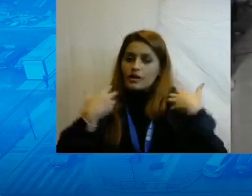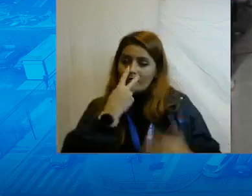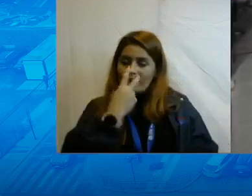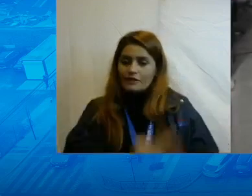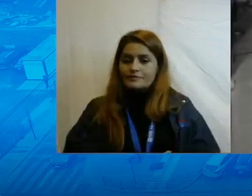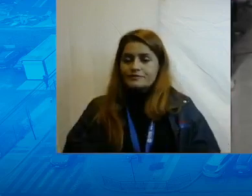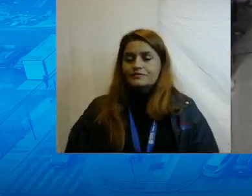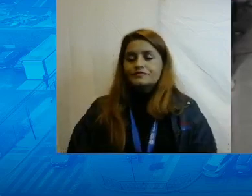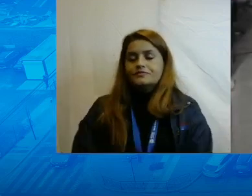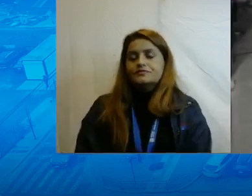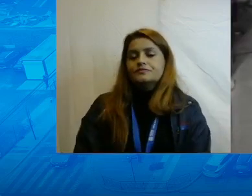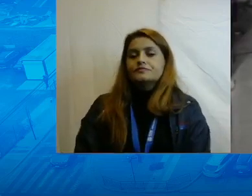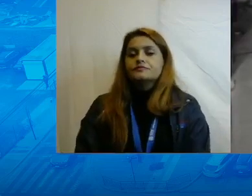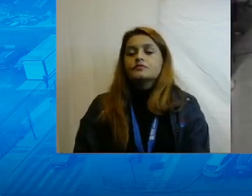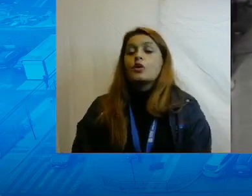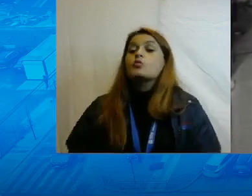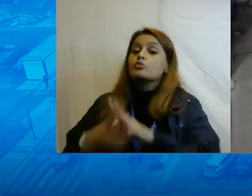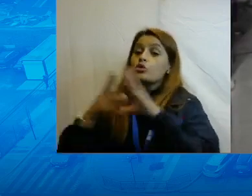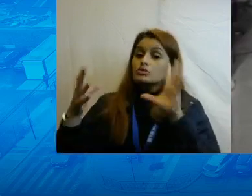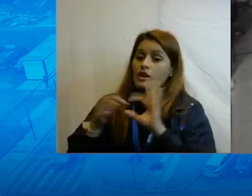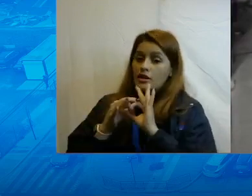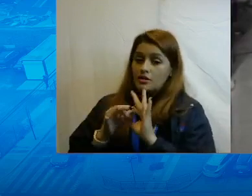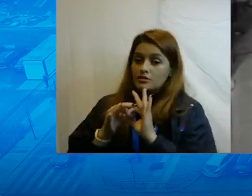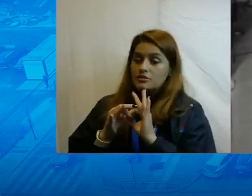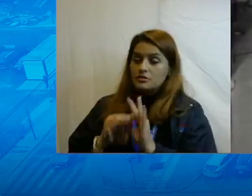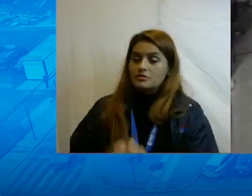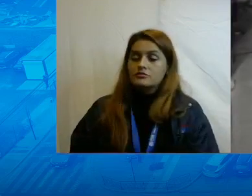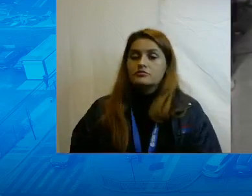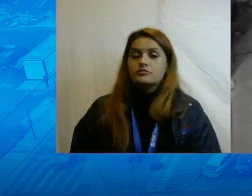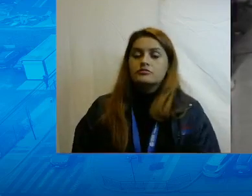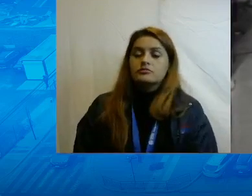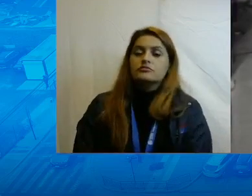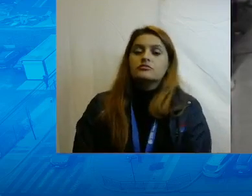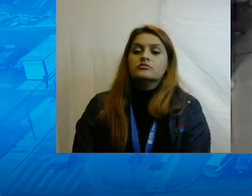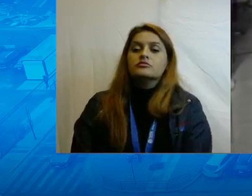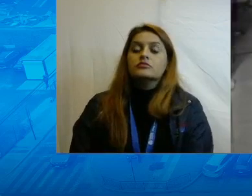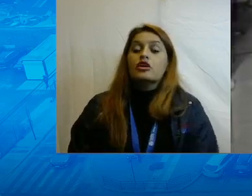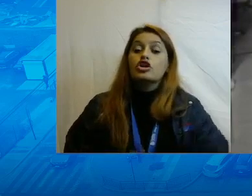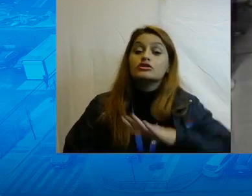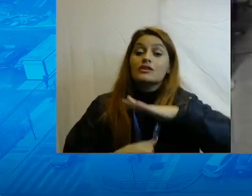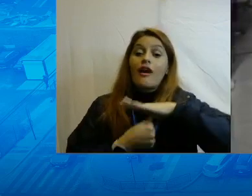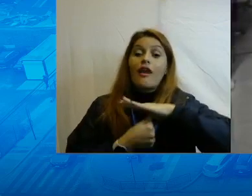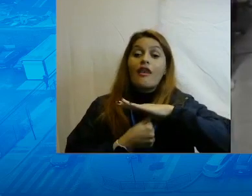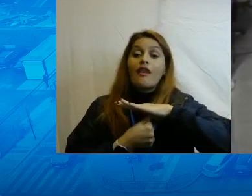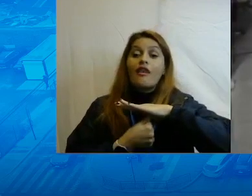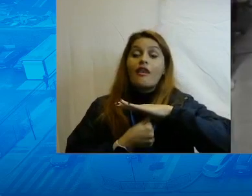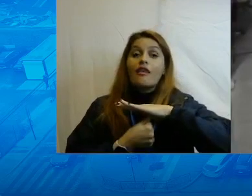Gracias, director. Nos vamos entonces con ese punto. Concejal.